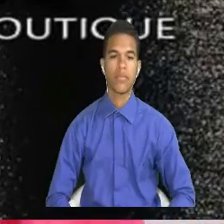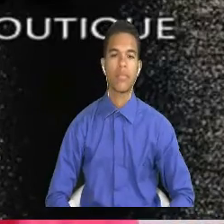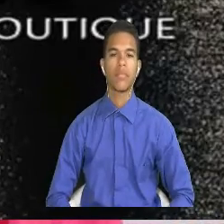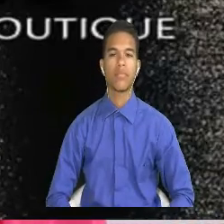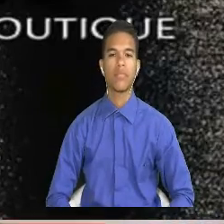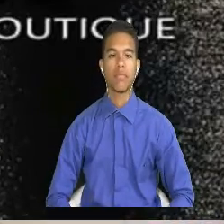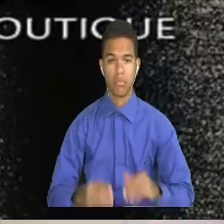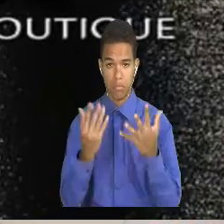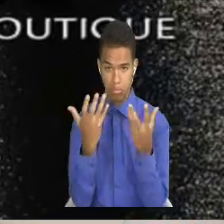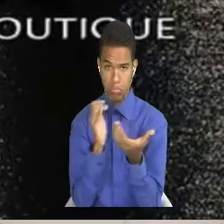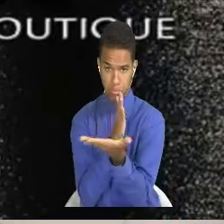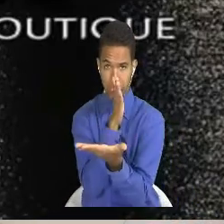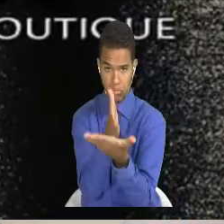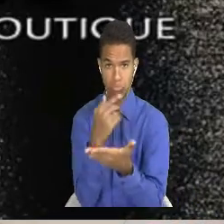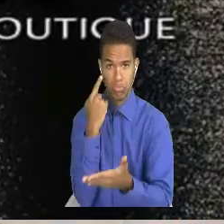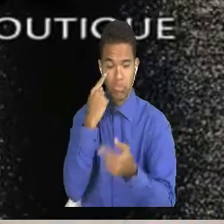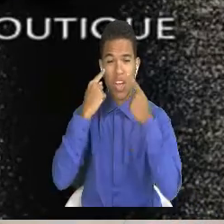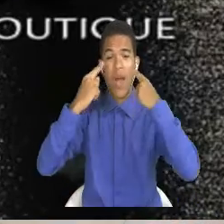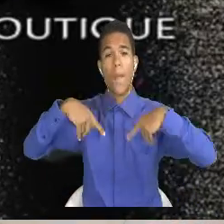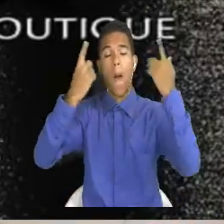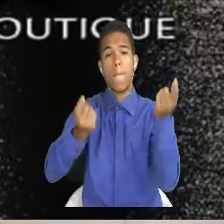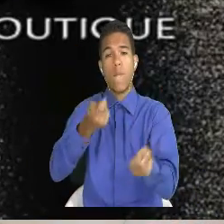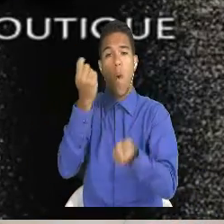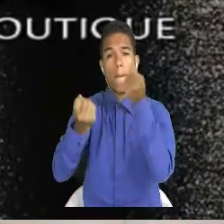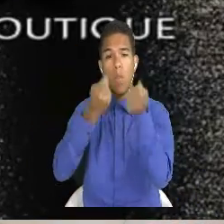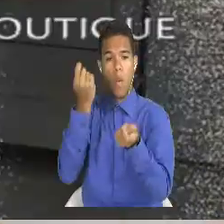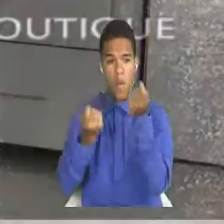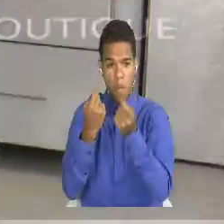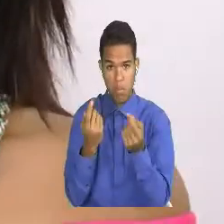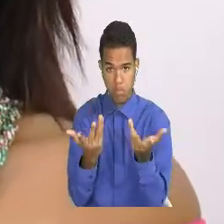porque hay destape de nueva colección, así que ya saben, Miuma Boutique.